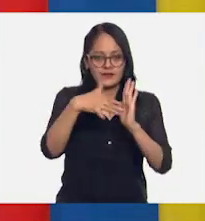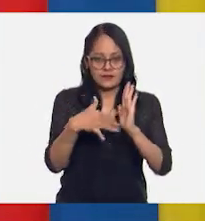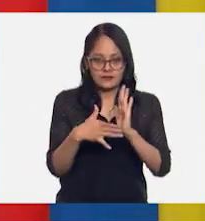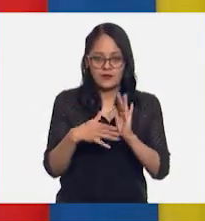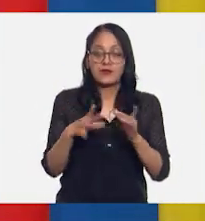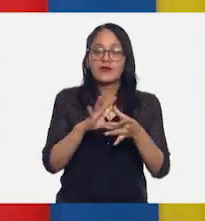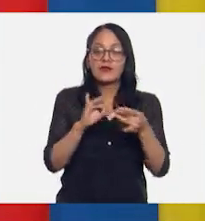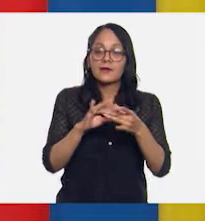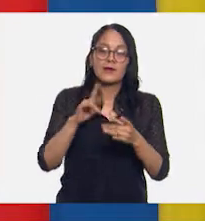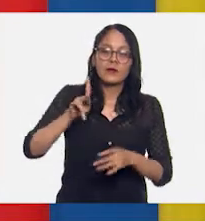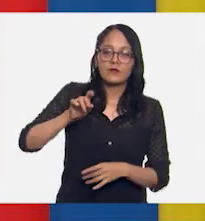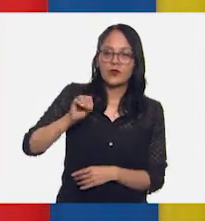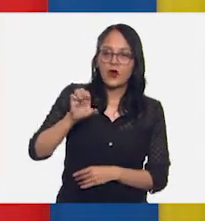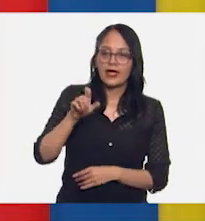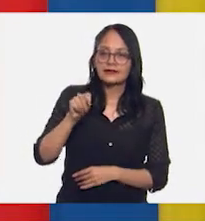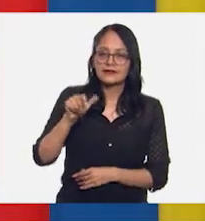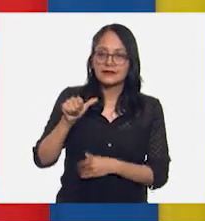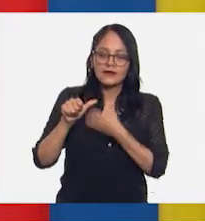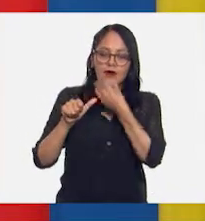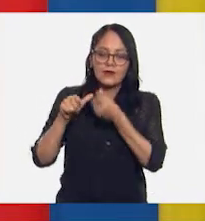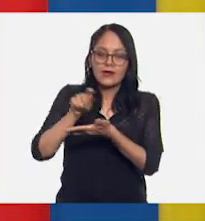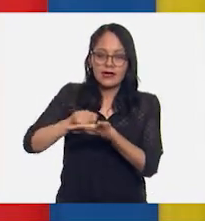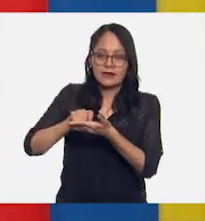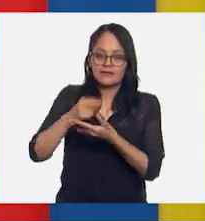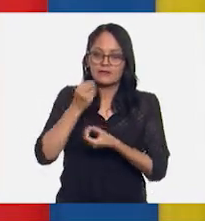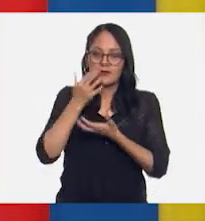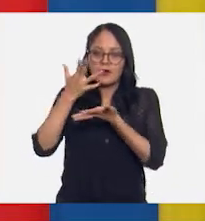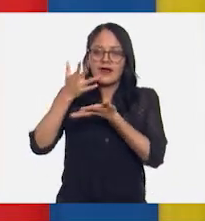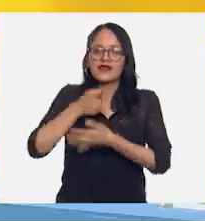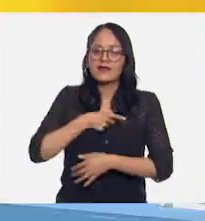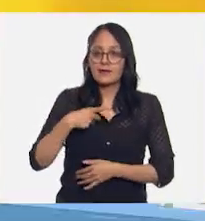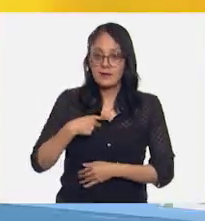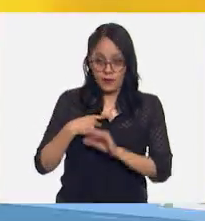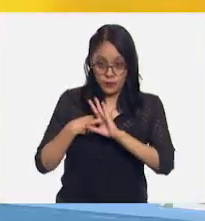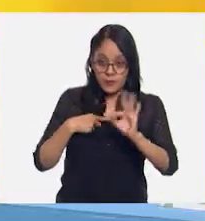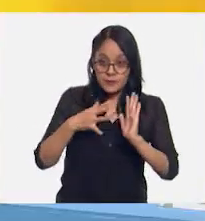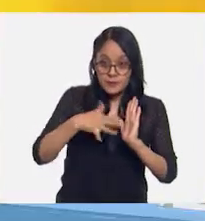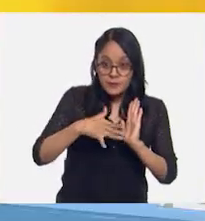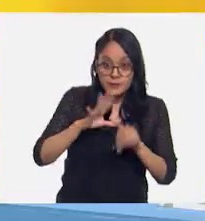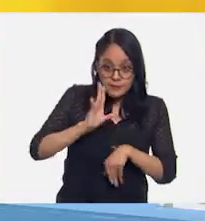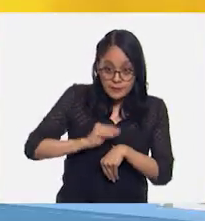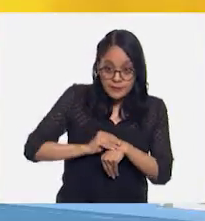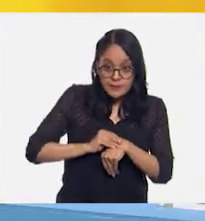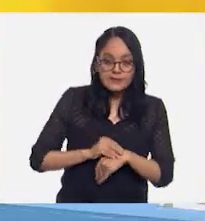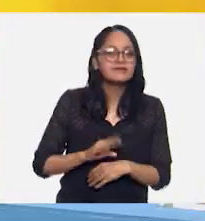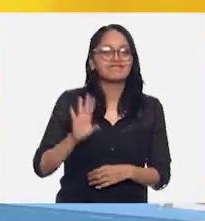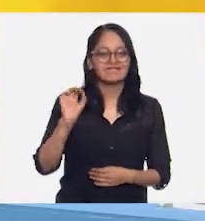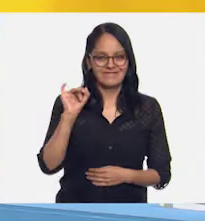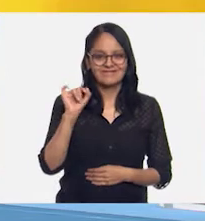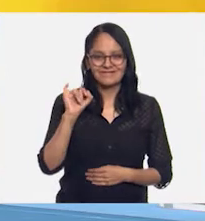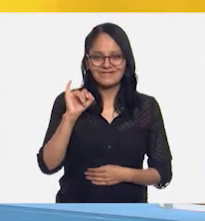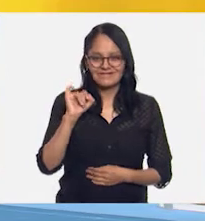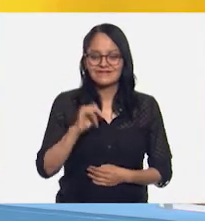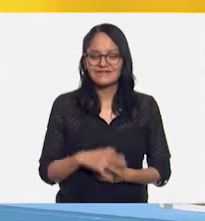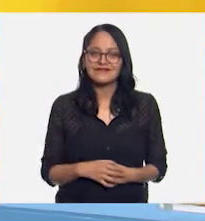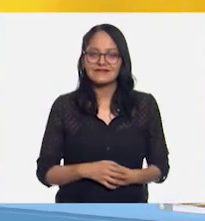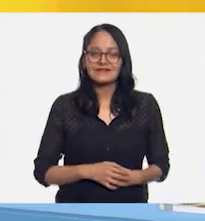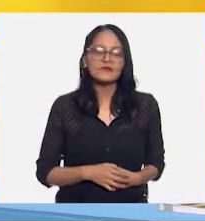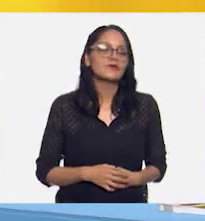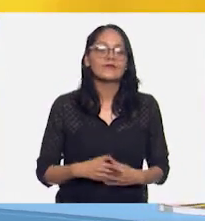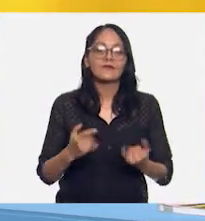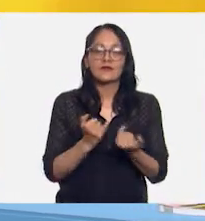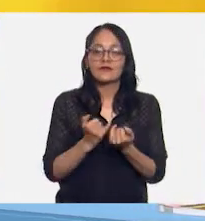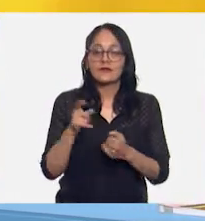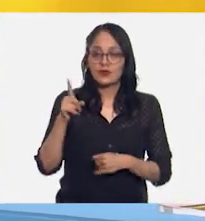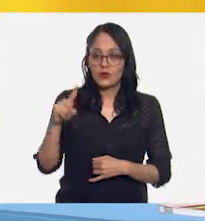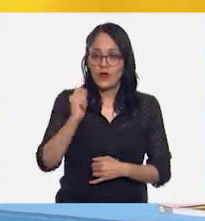del poeta. ¿Puedo compartirlo con las y los niños y contigo, Gaby? Por supuesto, María. Y me encanta que compartas con